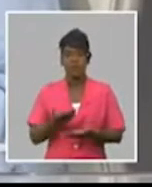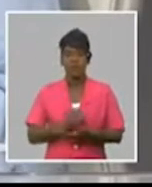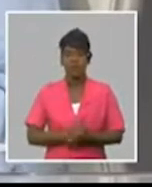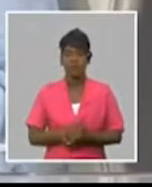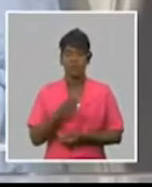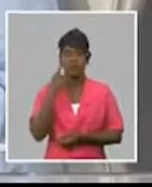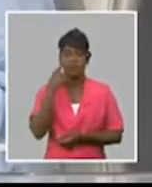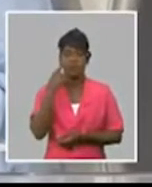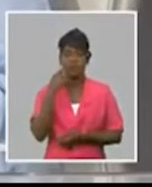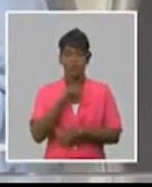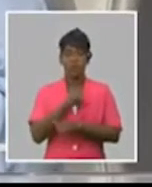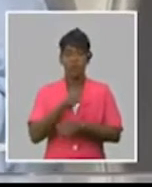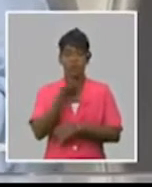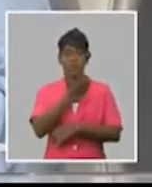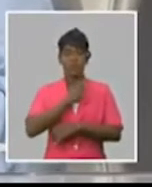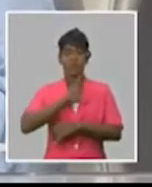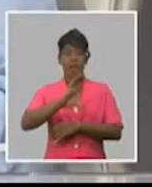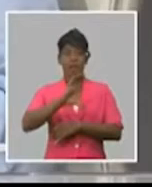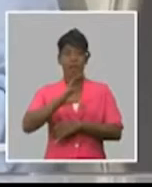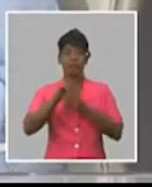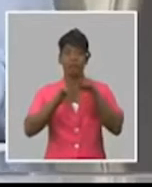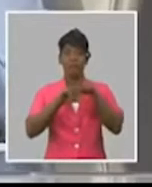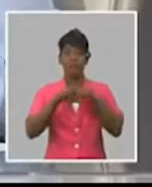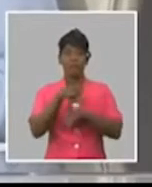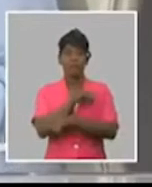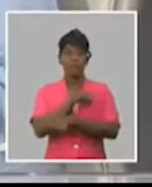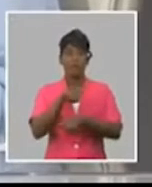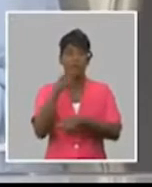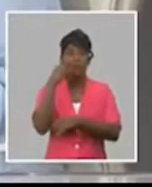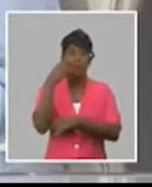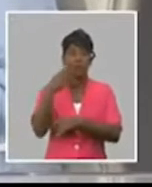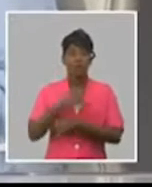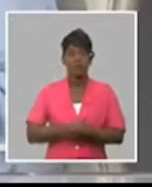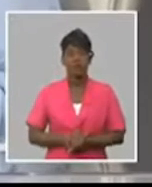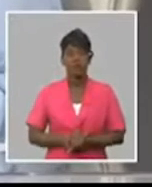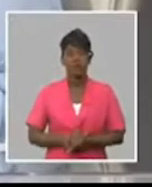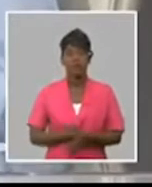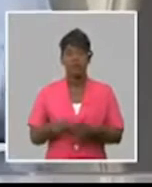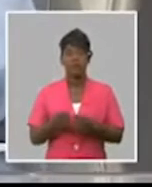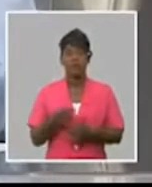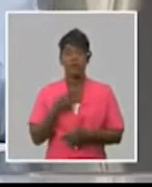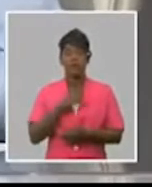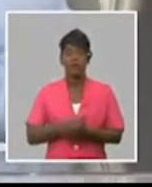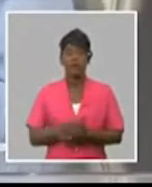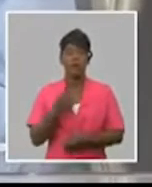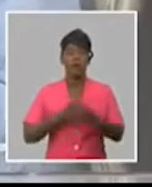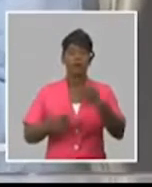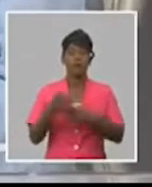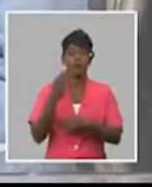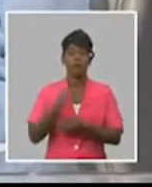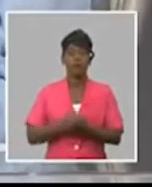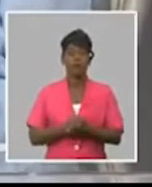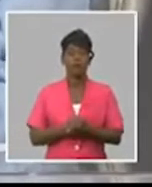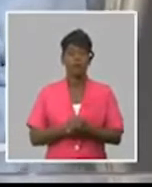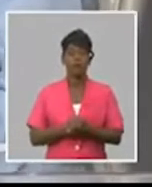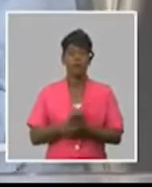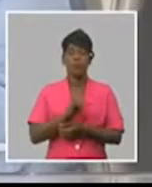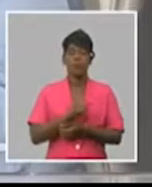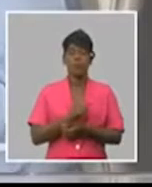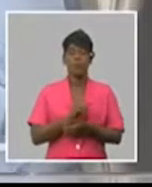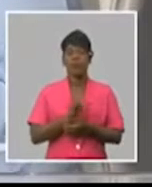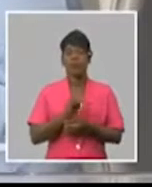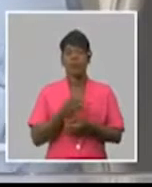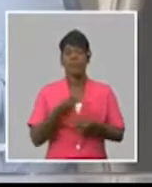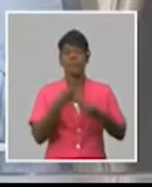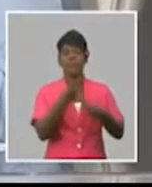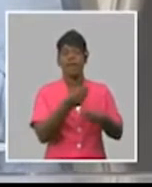el incremento salarial, porque él decía que estamos subsidiados aquí, estamos subsidiados allá. Yo creo que el